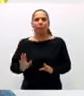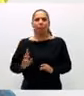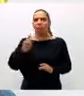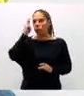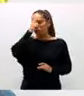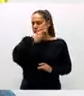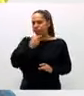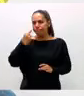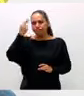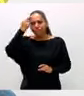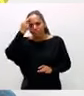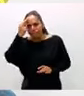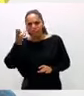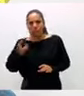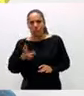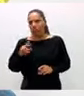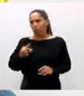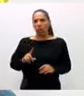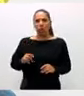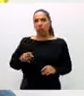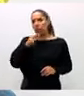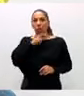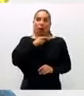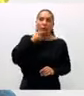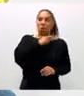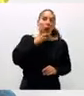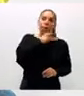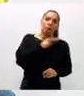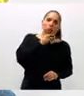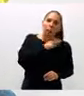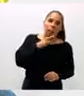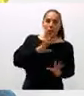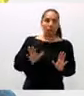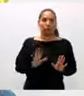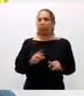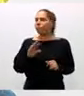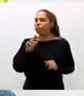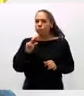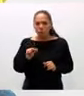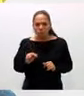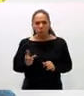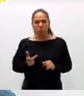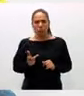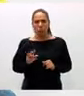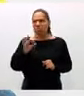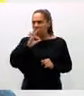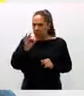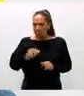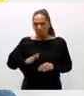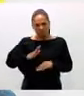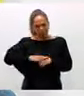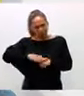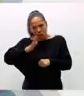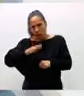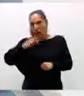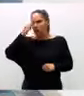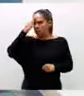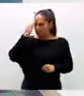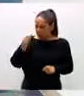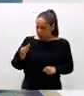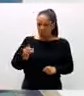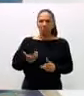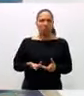no es así. O sea, a veces tenemos que ir una y otra vez para que se pueda establecer este diálogo.